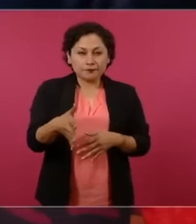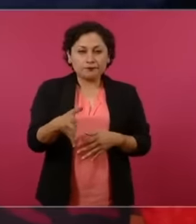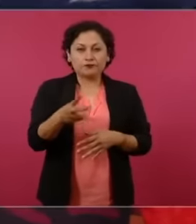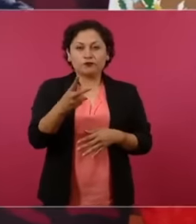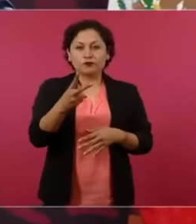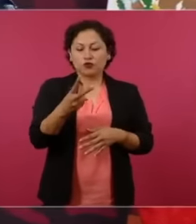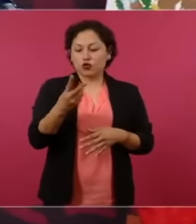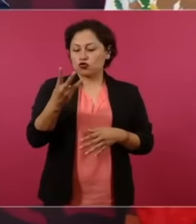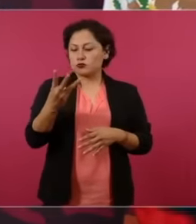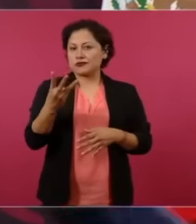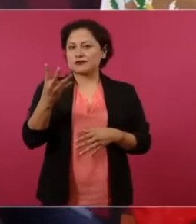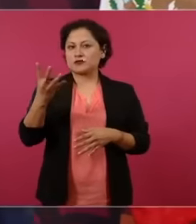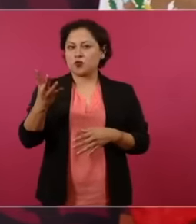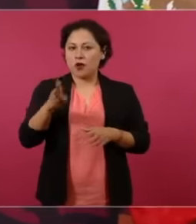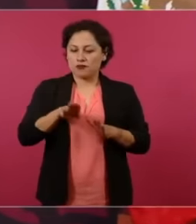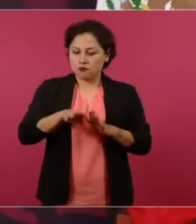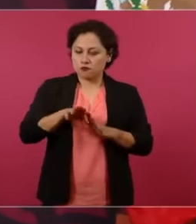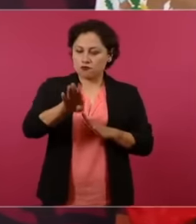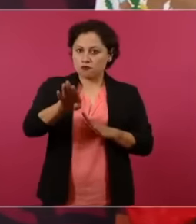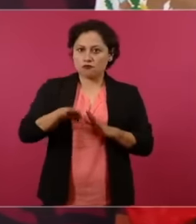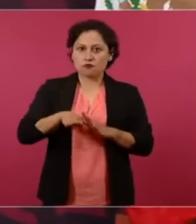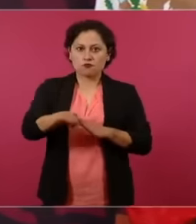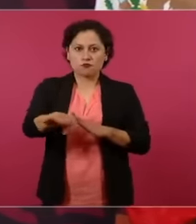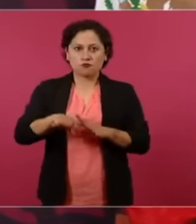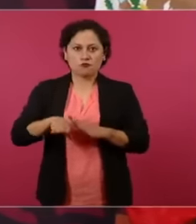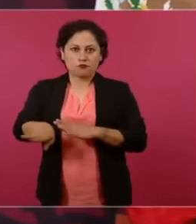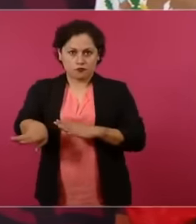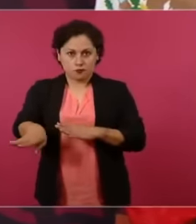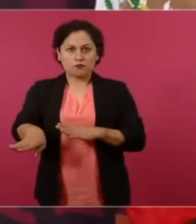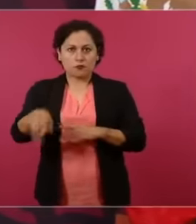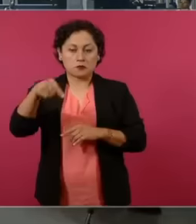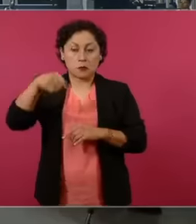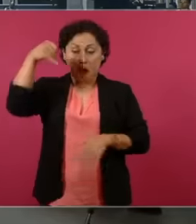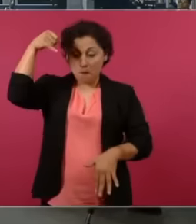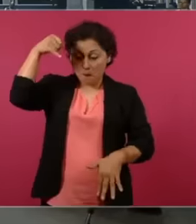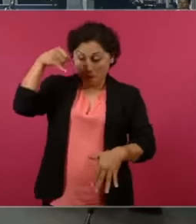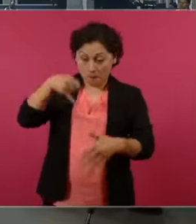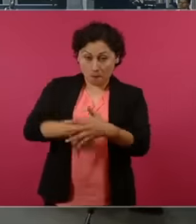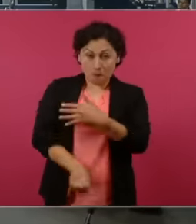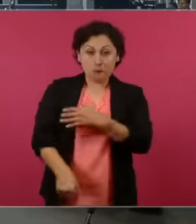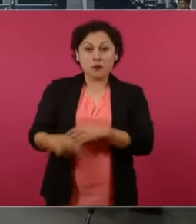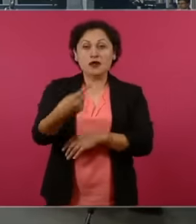2, 3, 4 rampas y de profundidades de